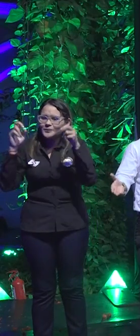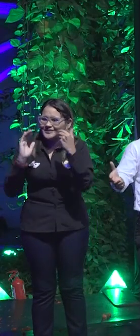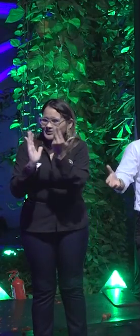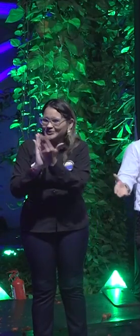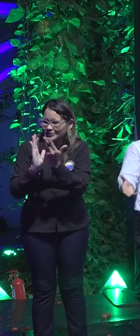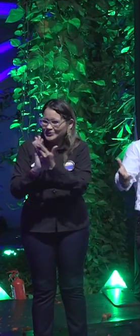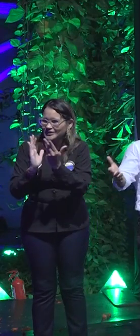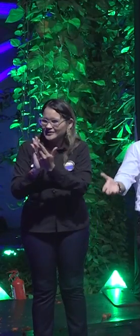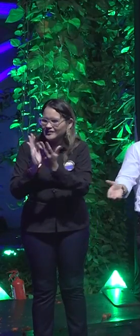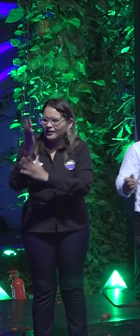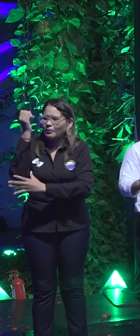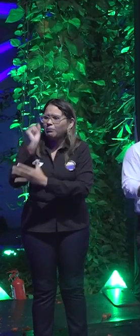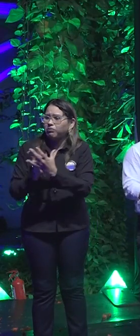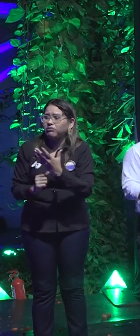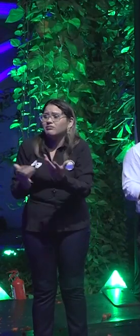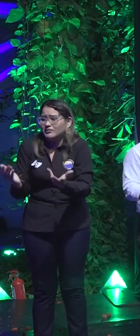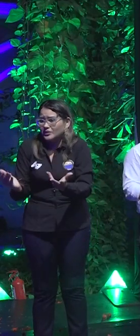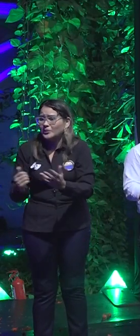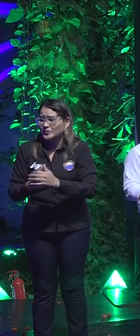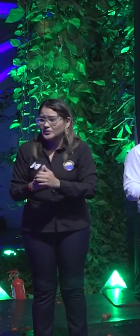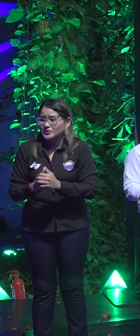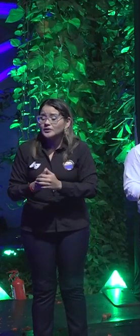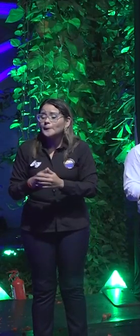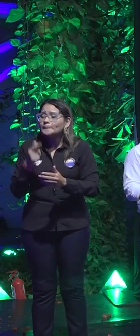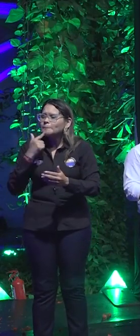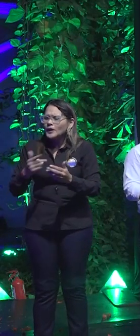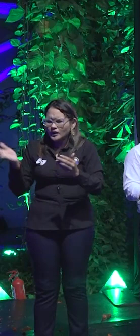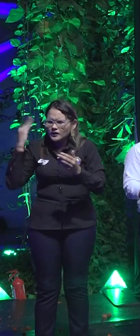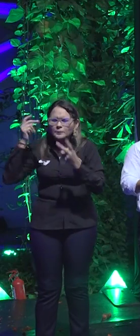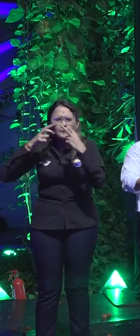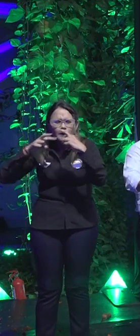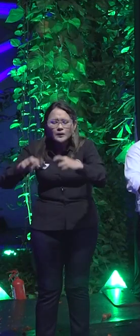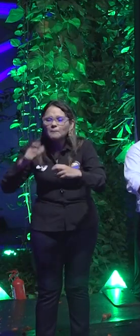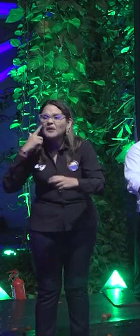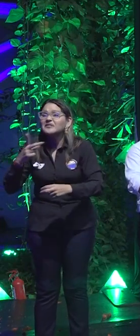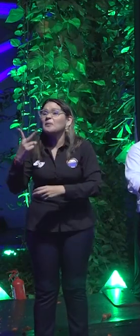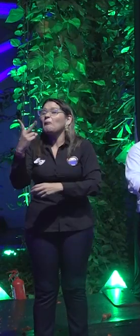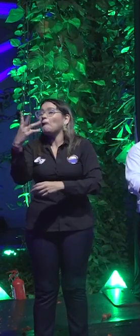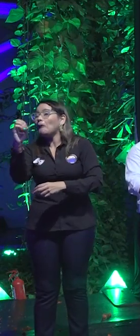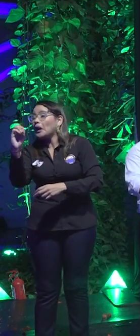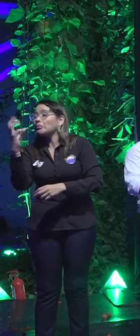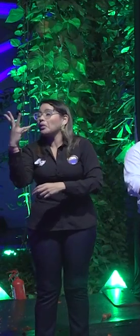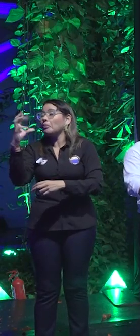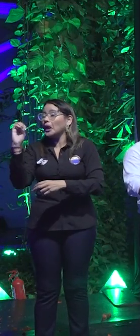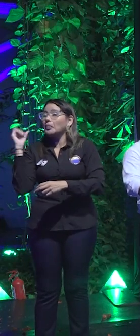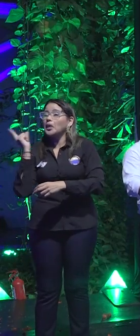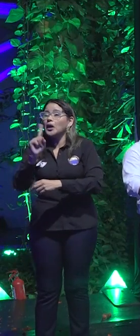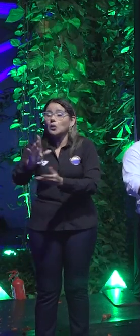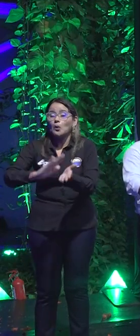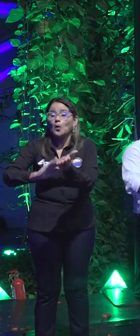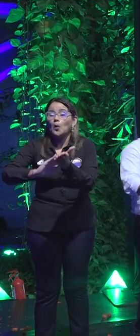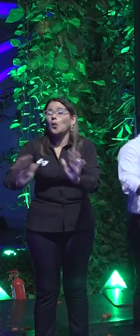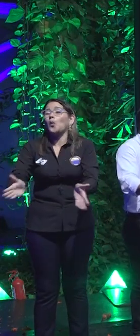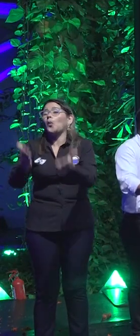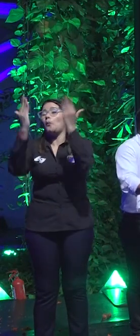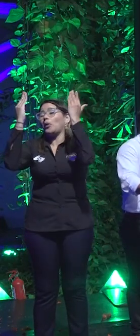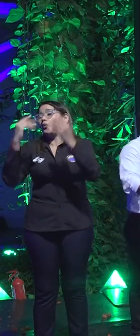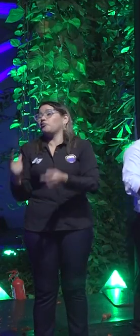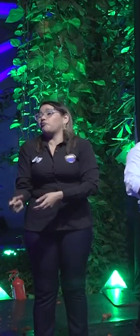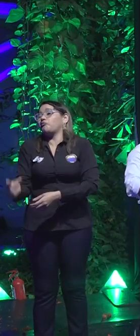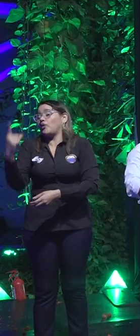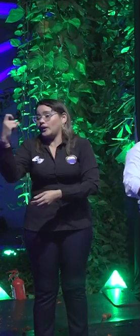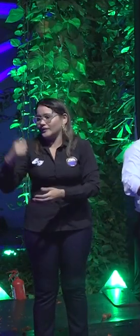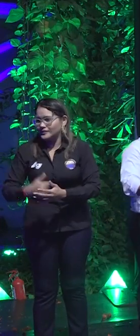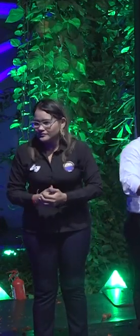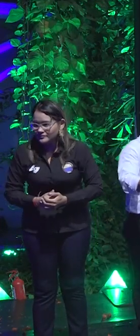que nos vamos a demorar 20 o 30 años en superarlas. Vimos en los últimos grados cortes enteras, profesor Beethoven,